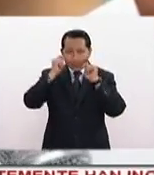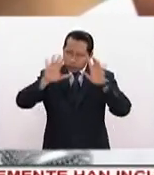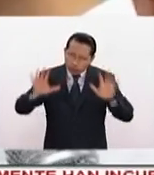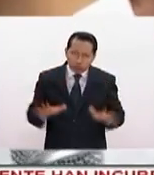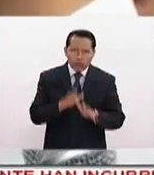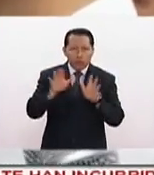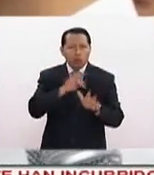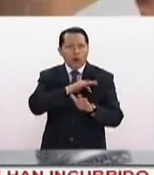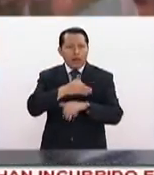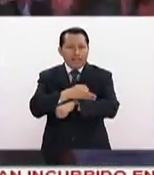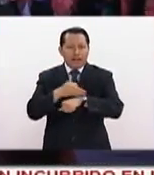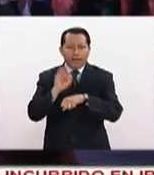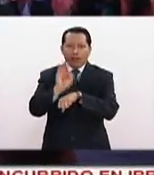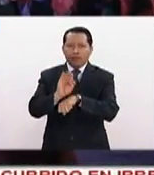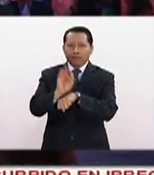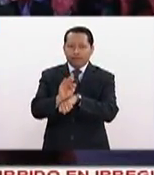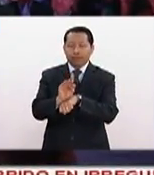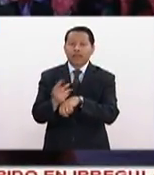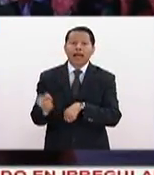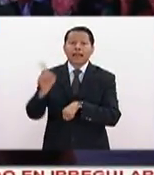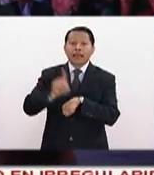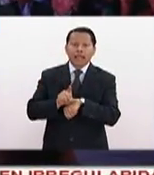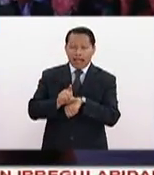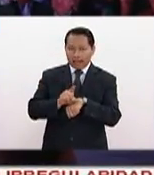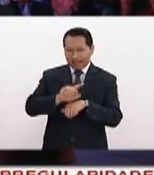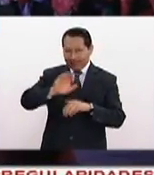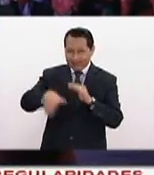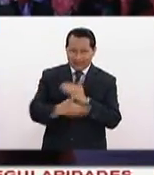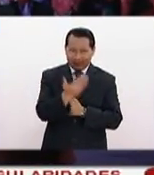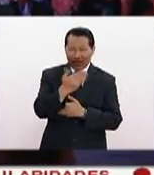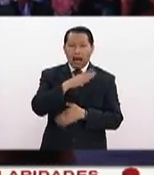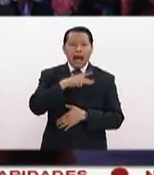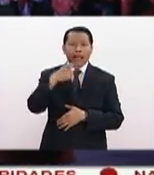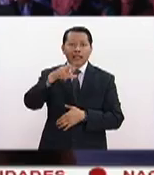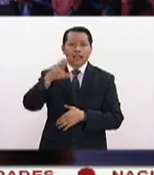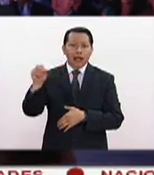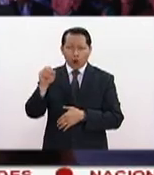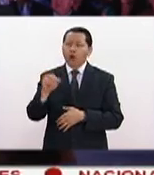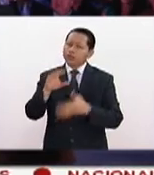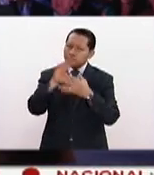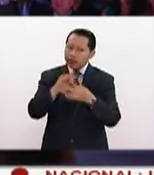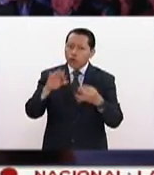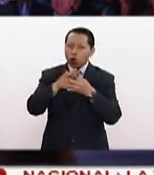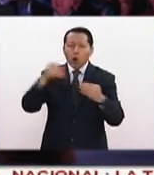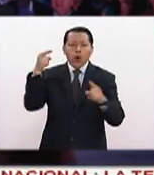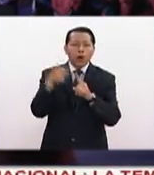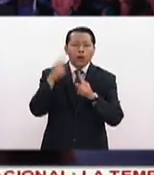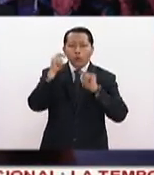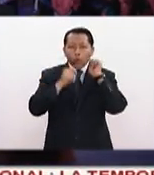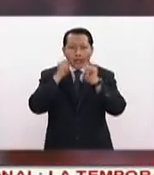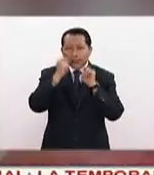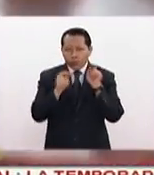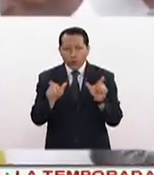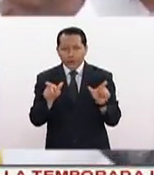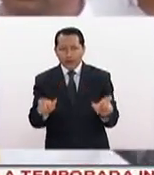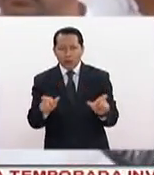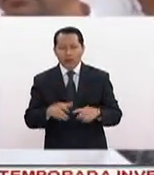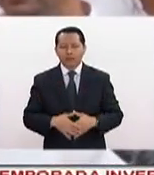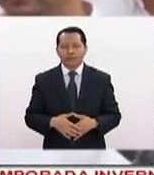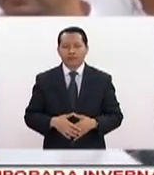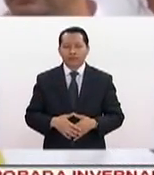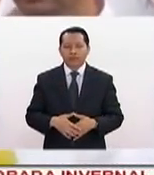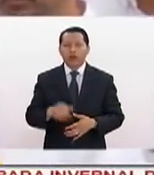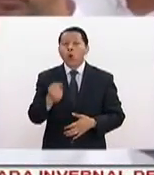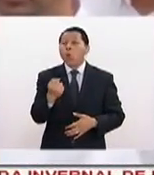todas las familias, mientras que al día siguiente estuvo en Quintana Roo, donde también hizo énfasis en el tema del turismo y la seguridad. Si en